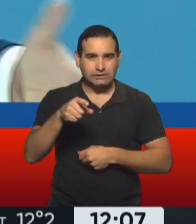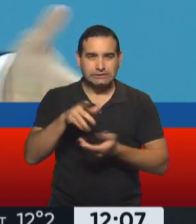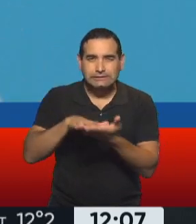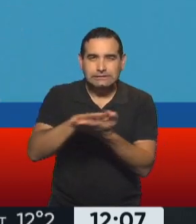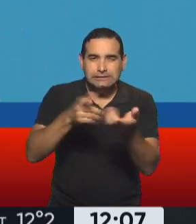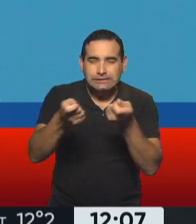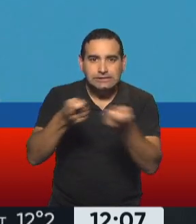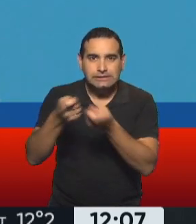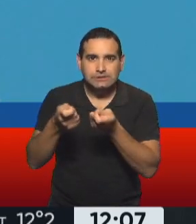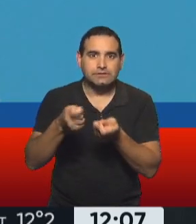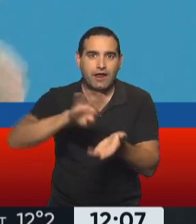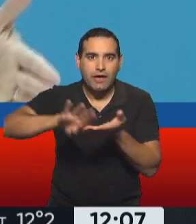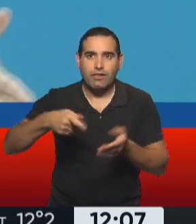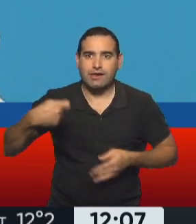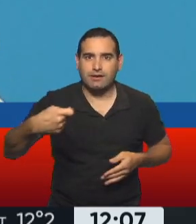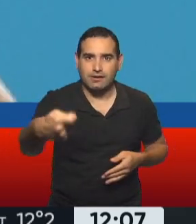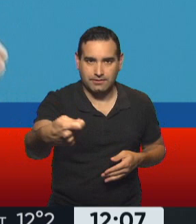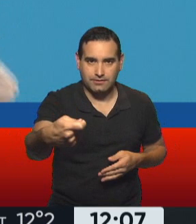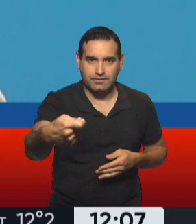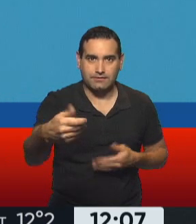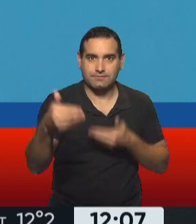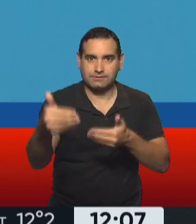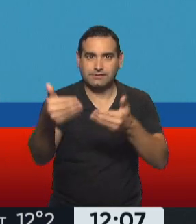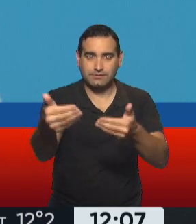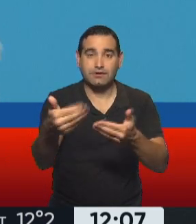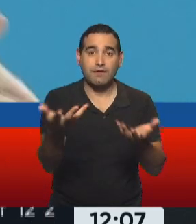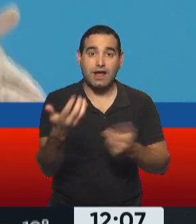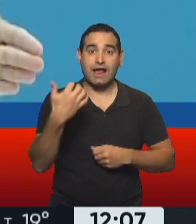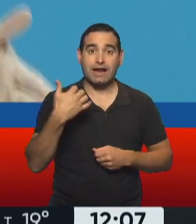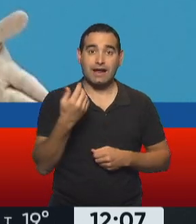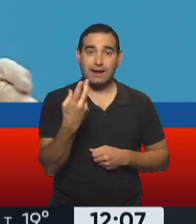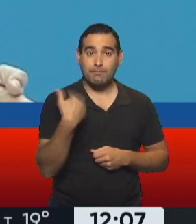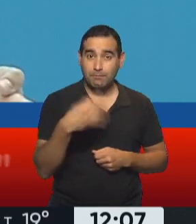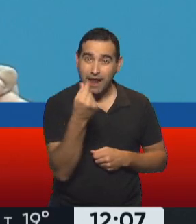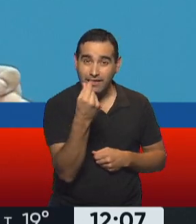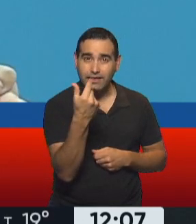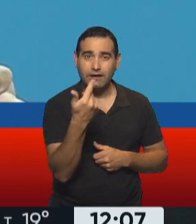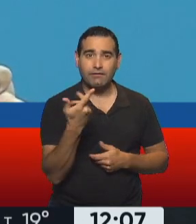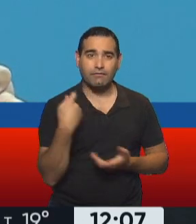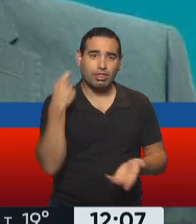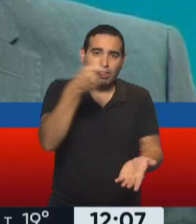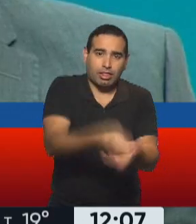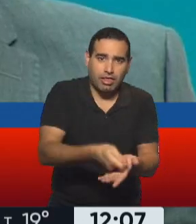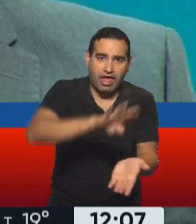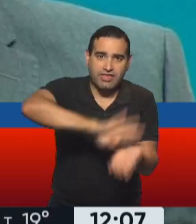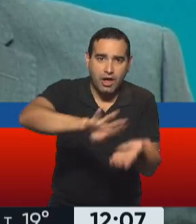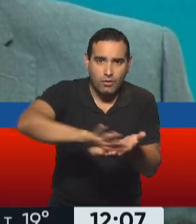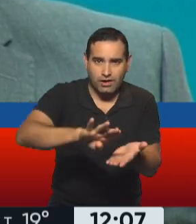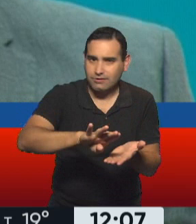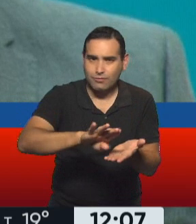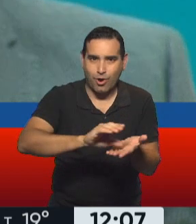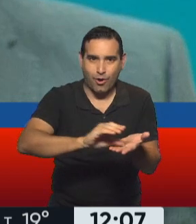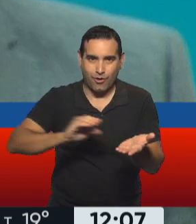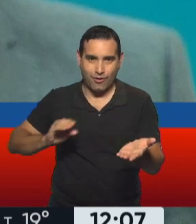y una vez que evitó que los recursos de los argentinos se vayan por la canaleta de la deuda, de esa deuda